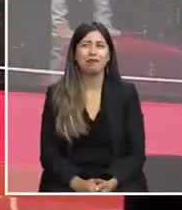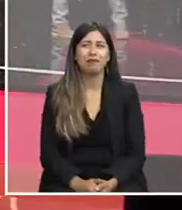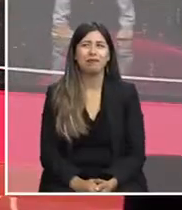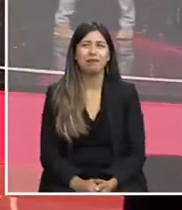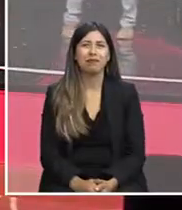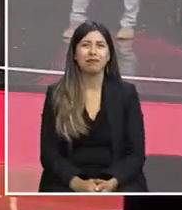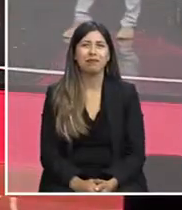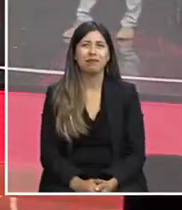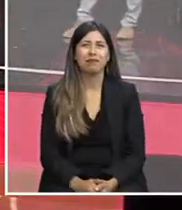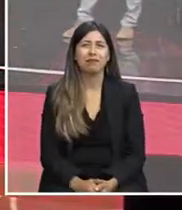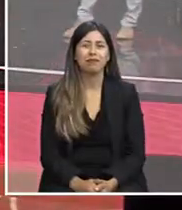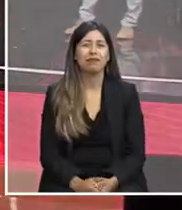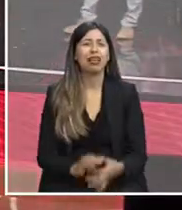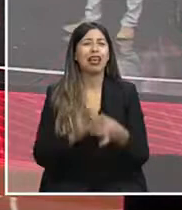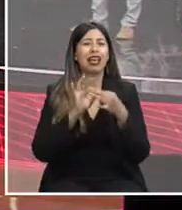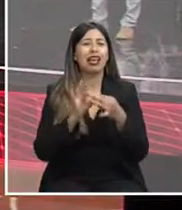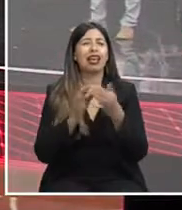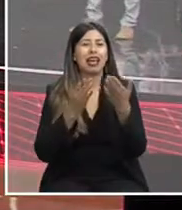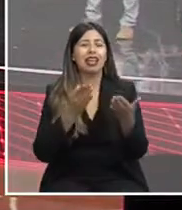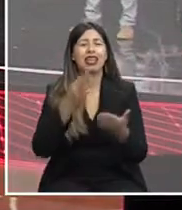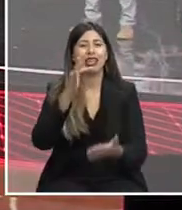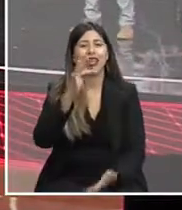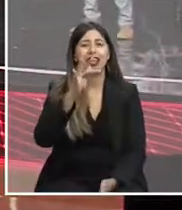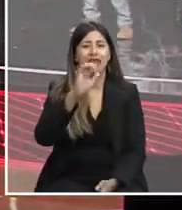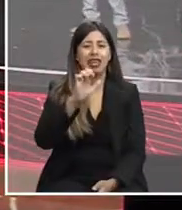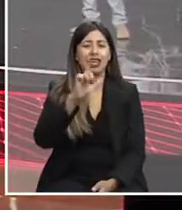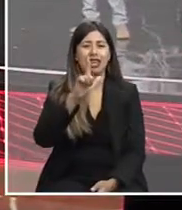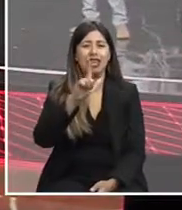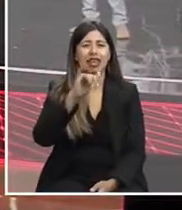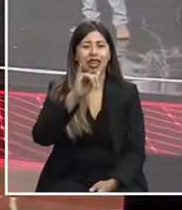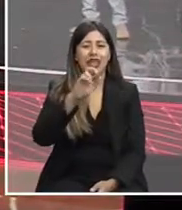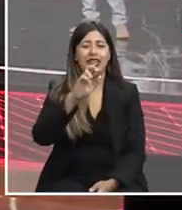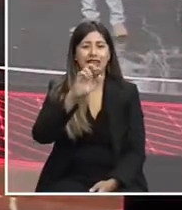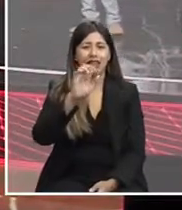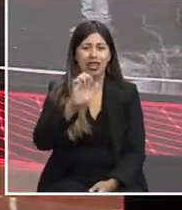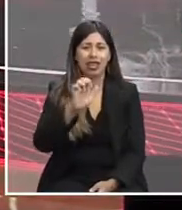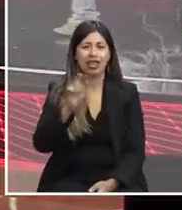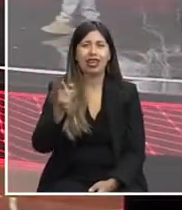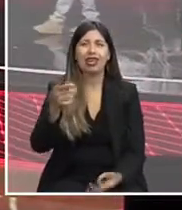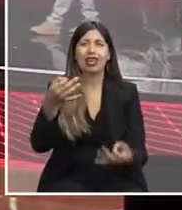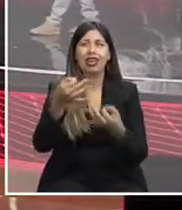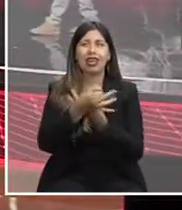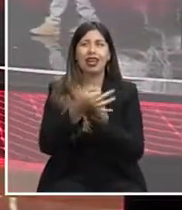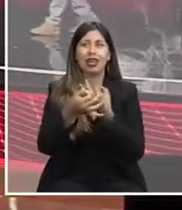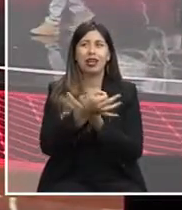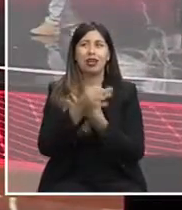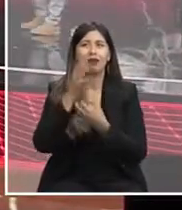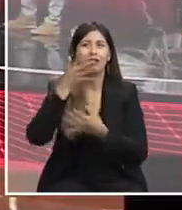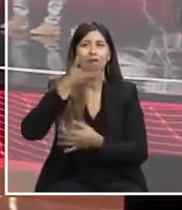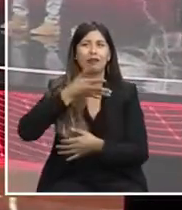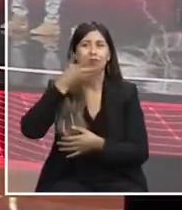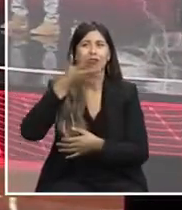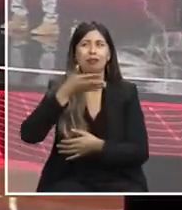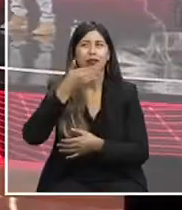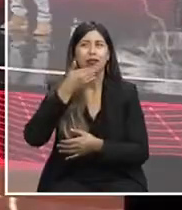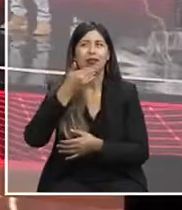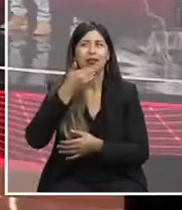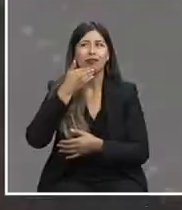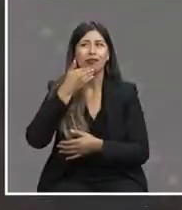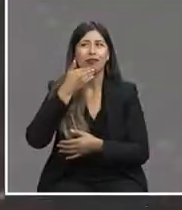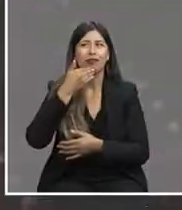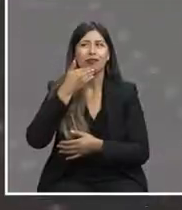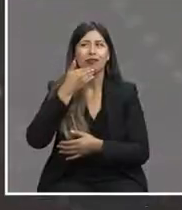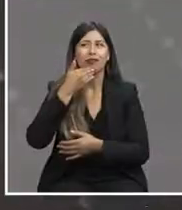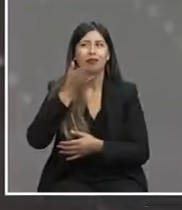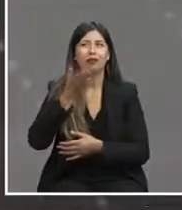Muchas gracias a ti, Felipe, por darnos y compartir esta charla tan práctica también para nosotros, quienes